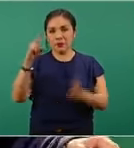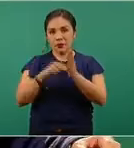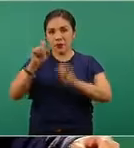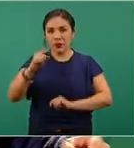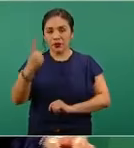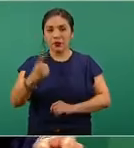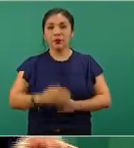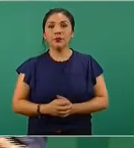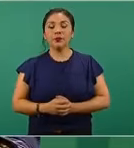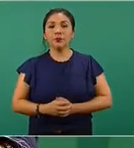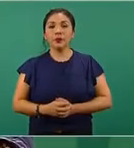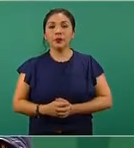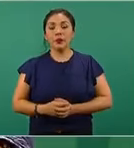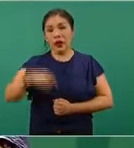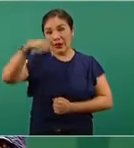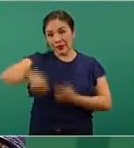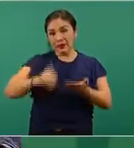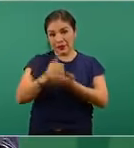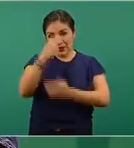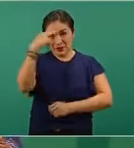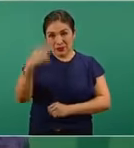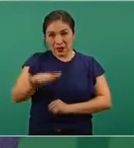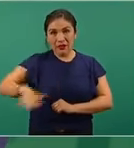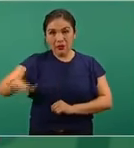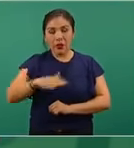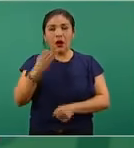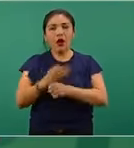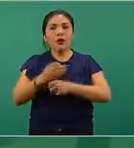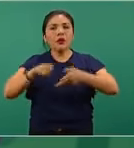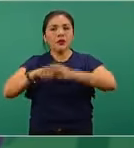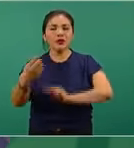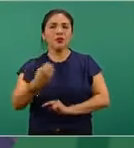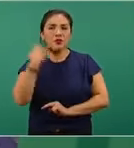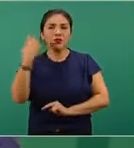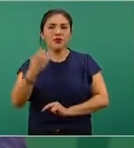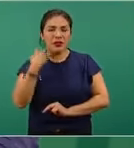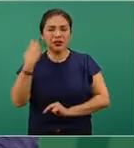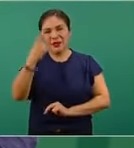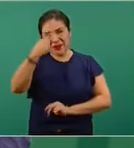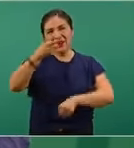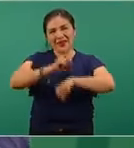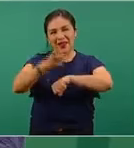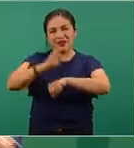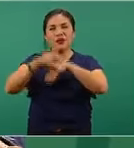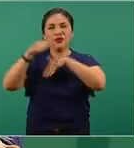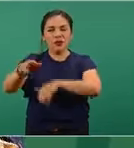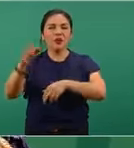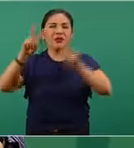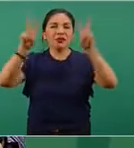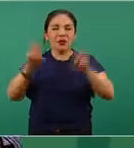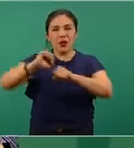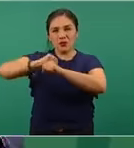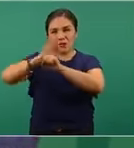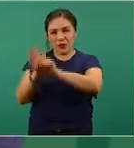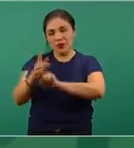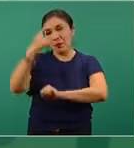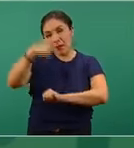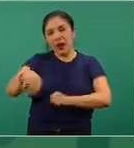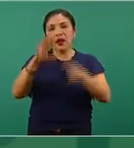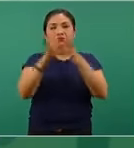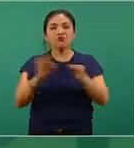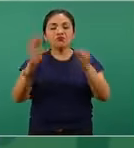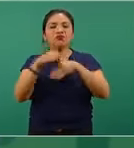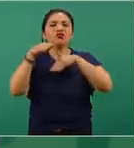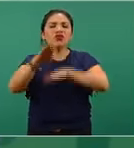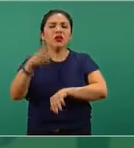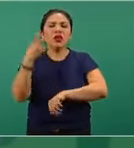Palacio Nacional de México, en la Ciudad de México. Vamos a iniciar la conferencia de prensa diaria sobre COVID-19 para informar sobre el estado